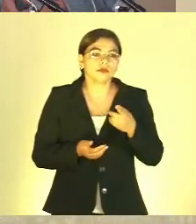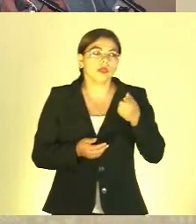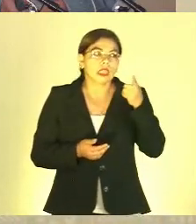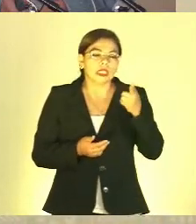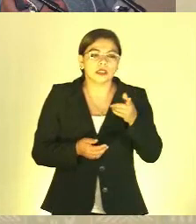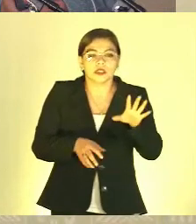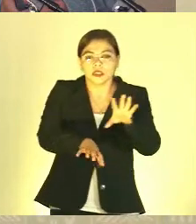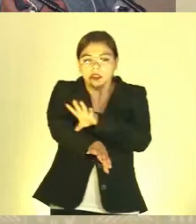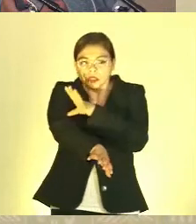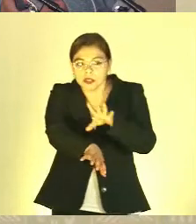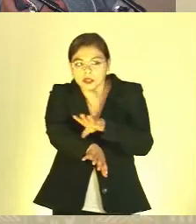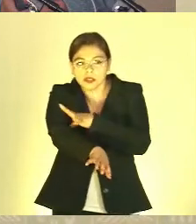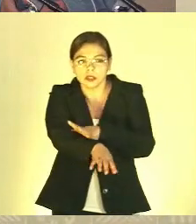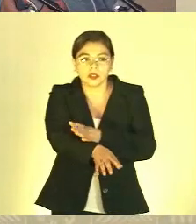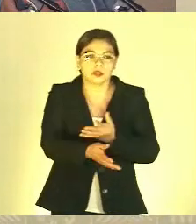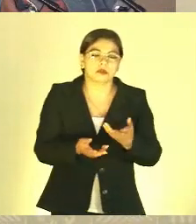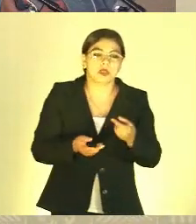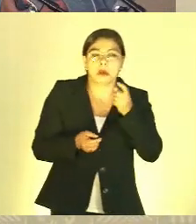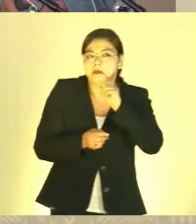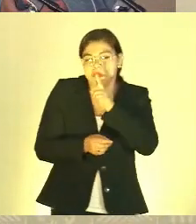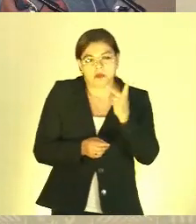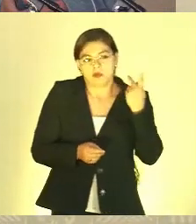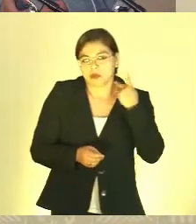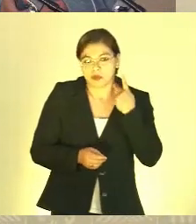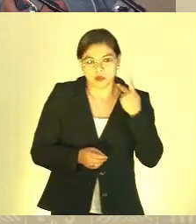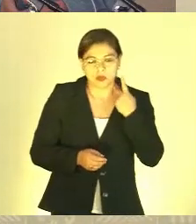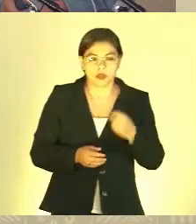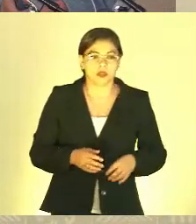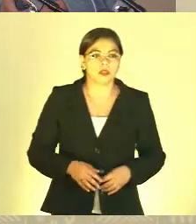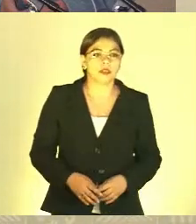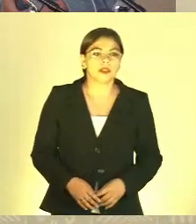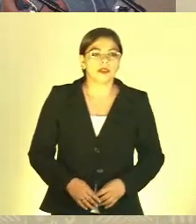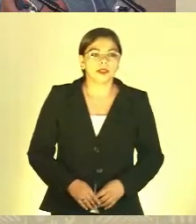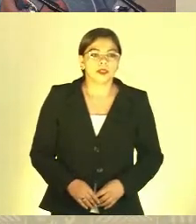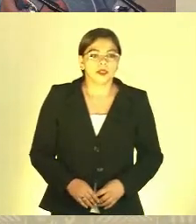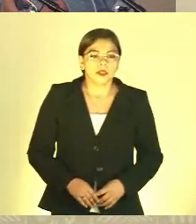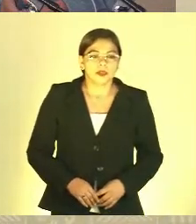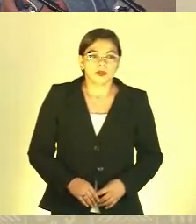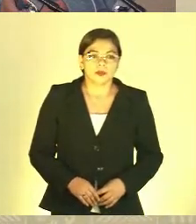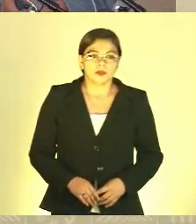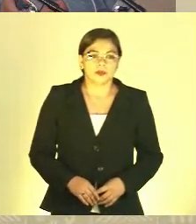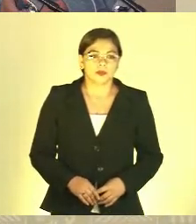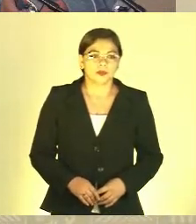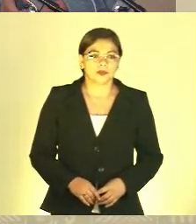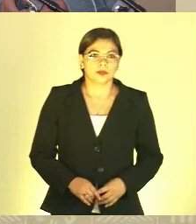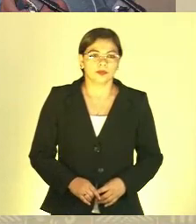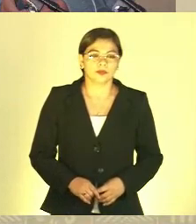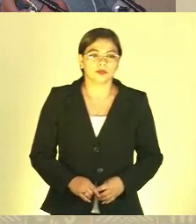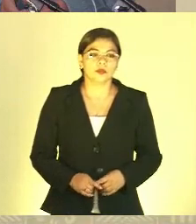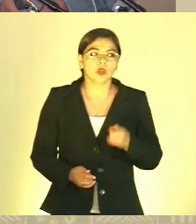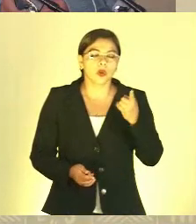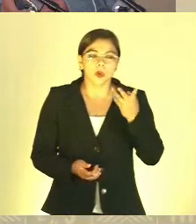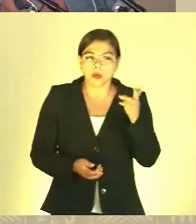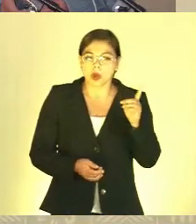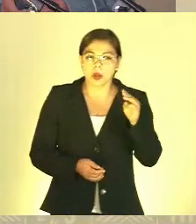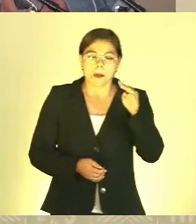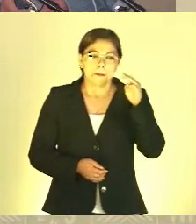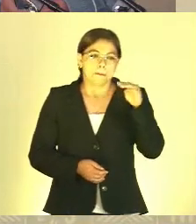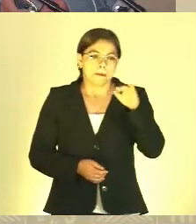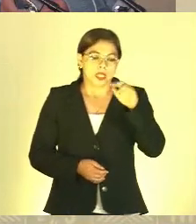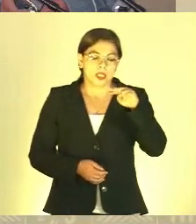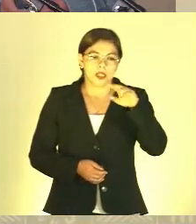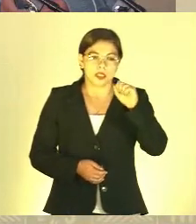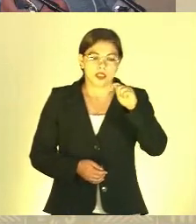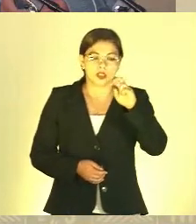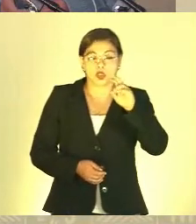energético, incluso geopolítico, porque Mattei era como, ¿no?, un ministro de Exteriores